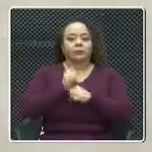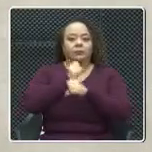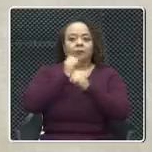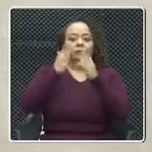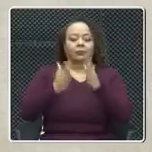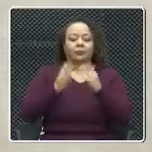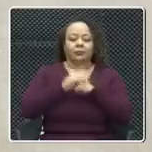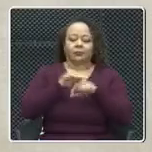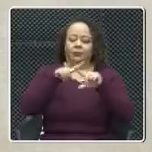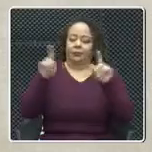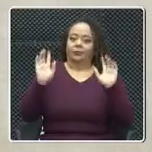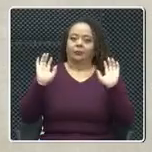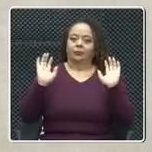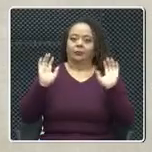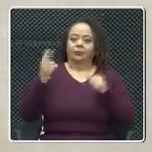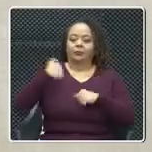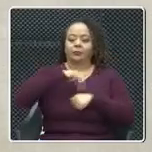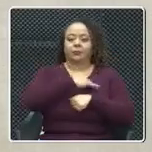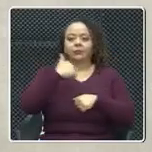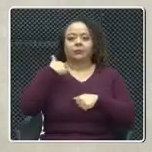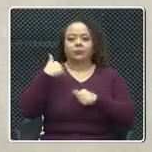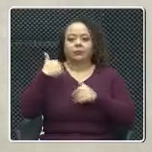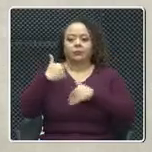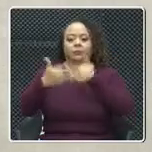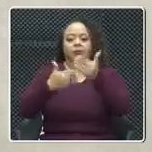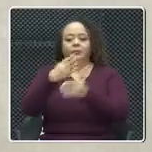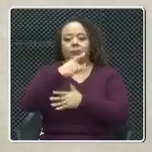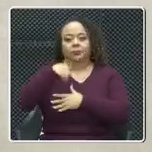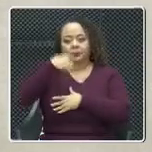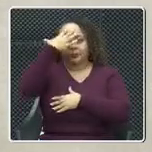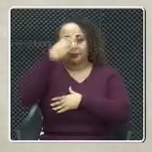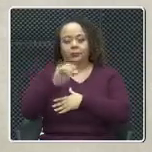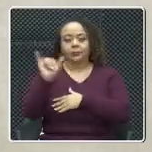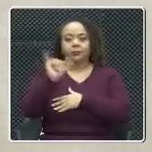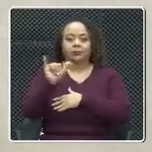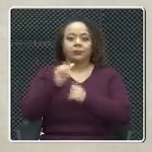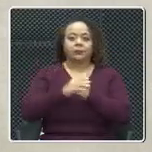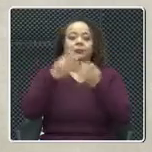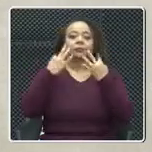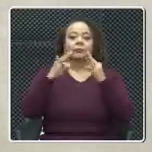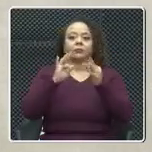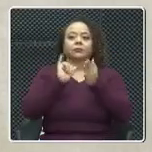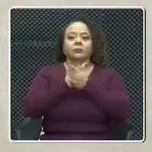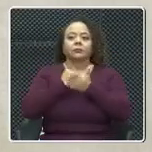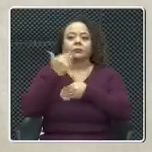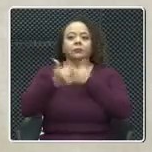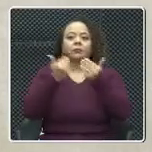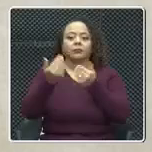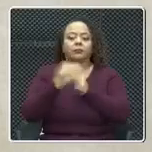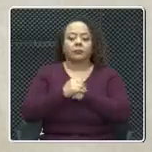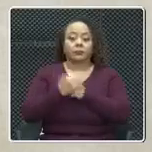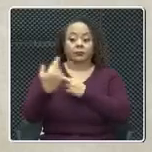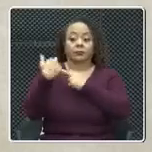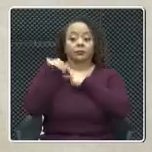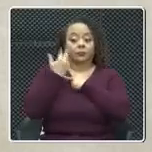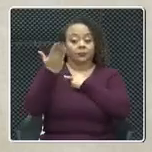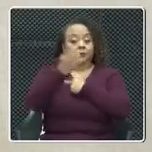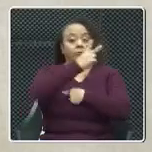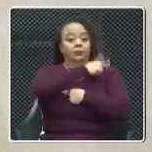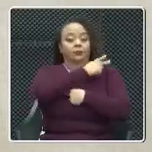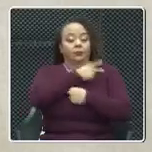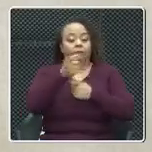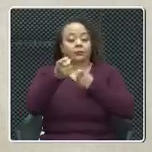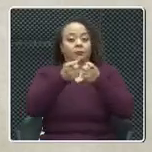trabajadores, pero tenemos procedimientos y creo que también hemos tratado de que esos procedimientos responsabilicen a los patronos